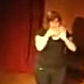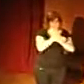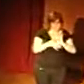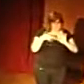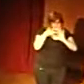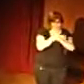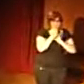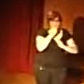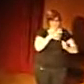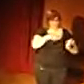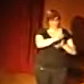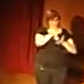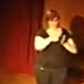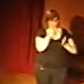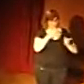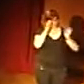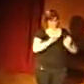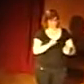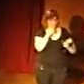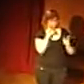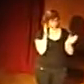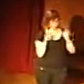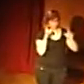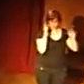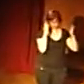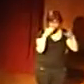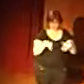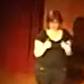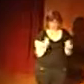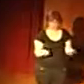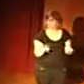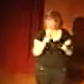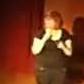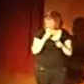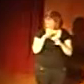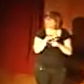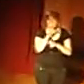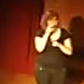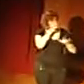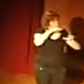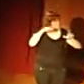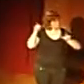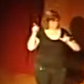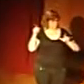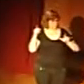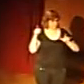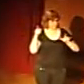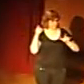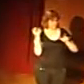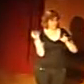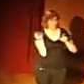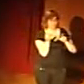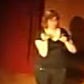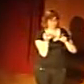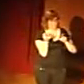notario que levanta acta en un momento en que no existe la fot fotografía y en un momento en que estas piezas estas pinturas tienen que servir